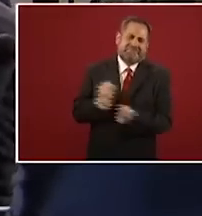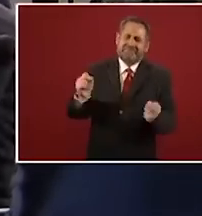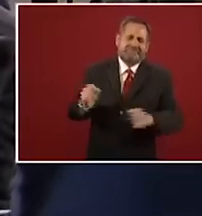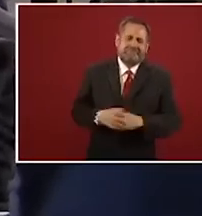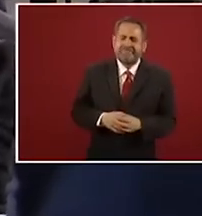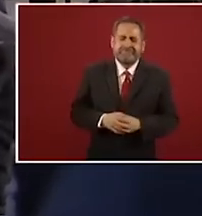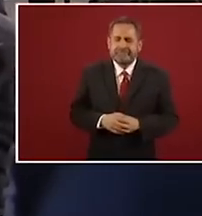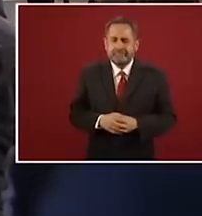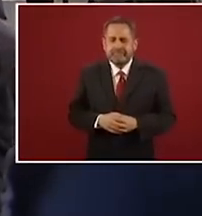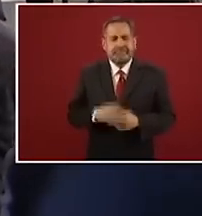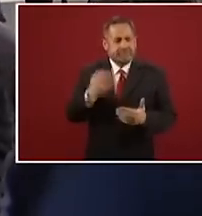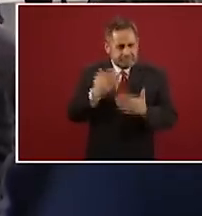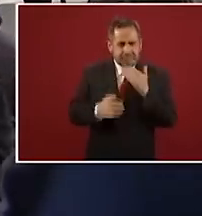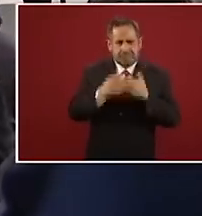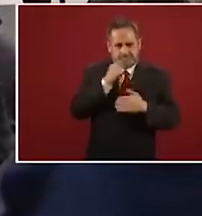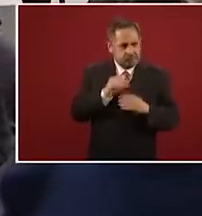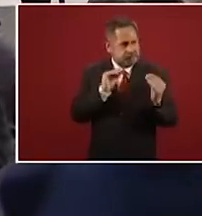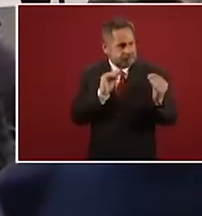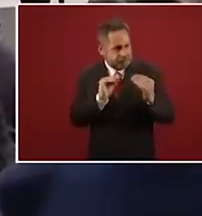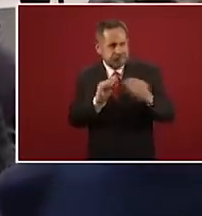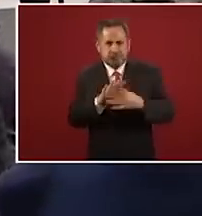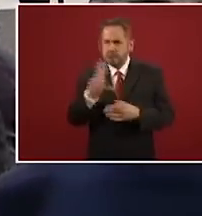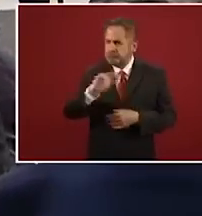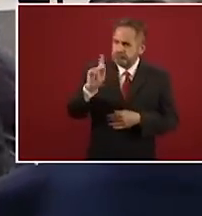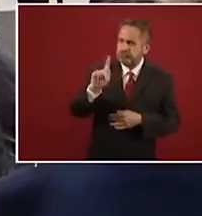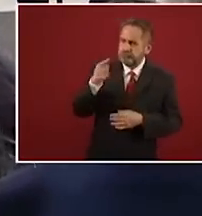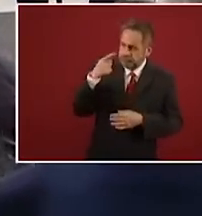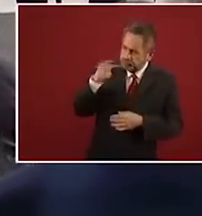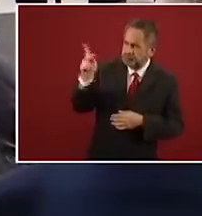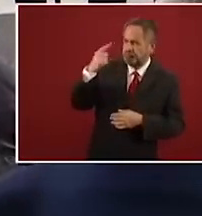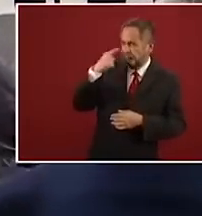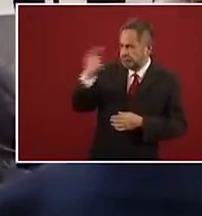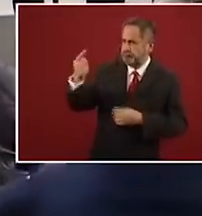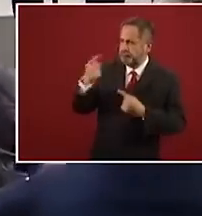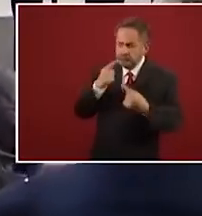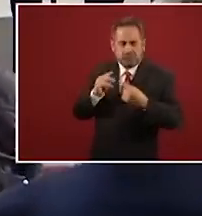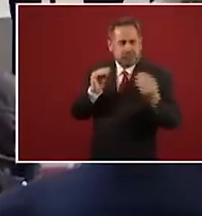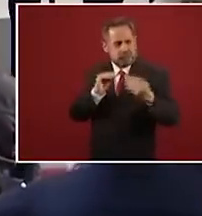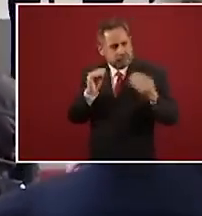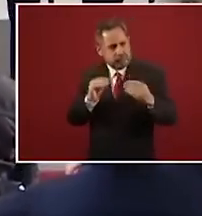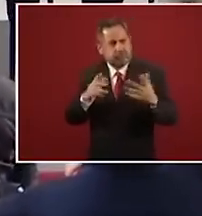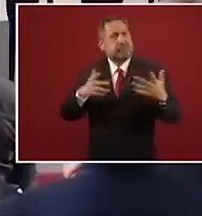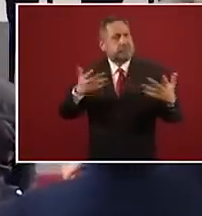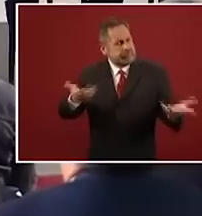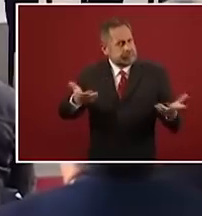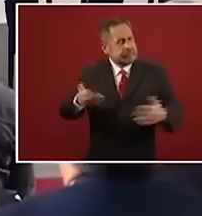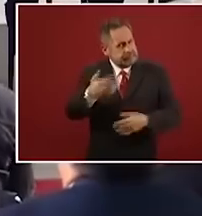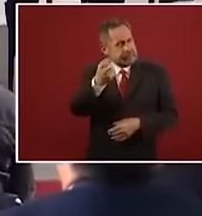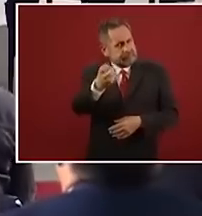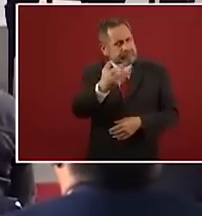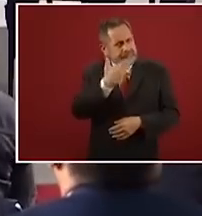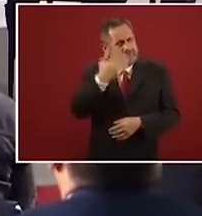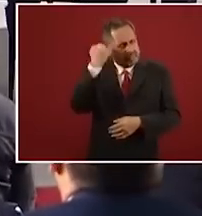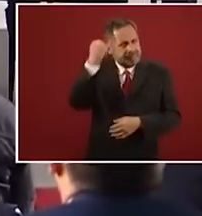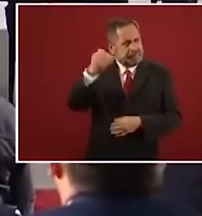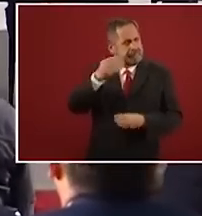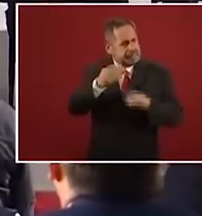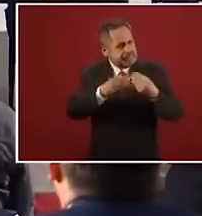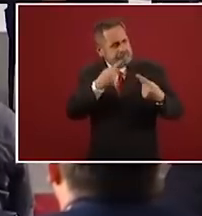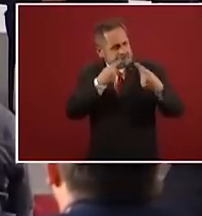si no hubiese crítica, si no hubiese cuestionamiento. La democracia es pluralidad